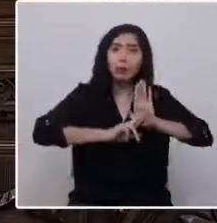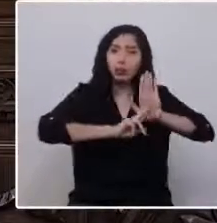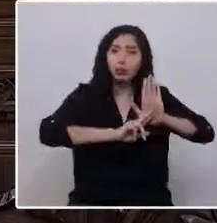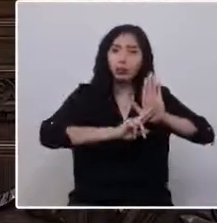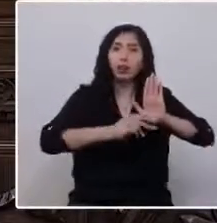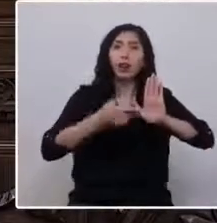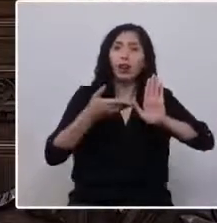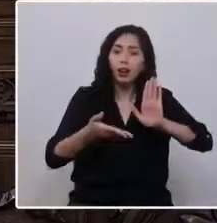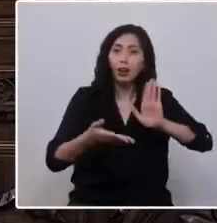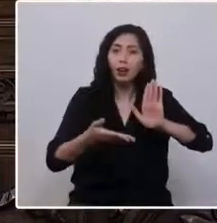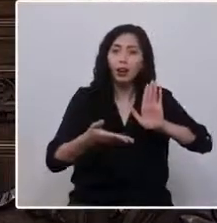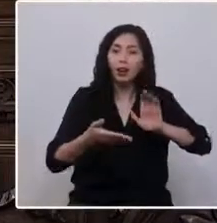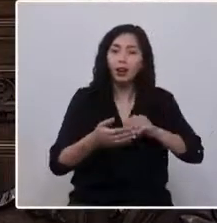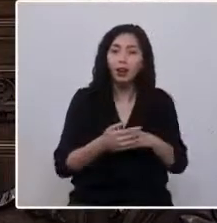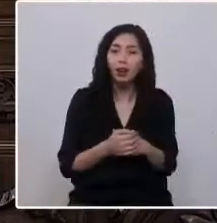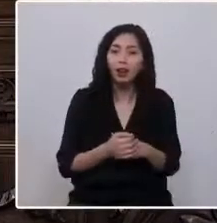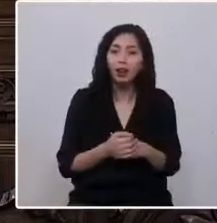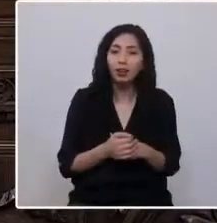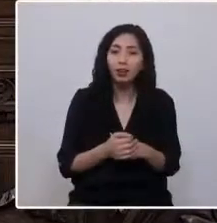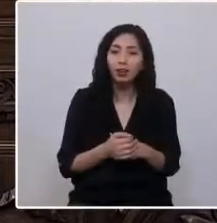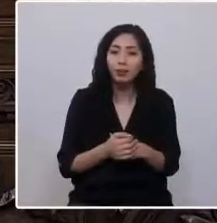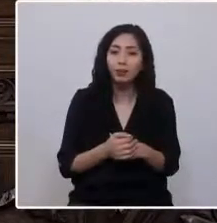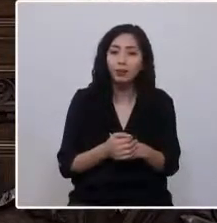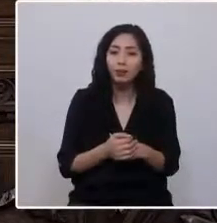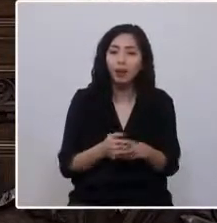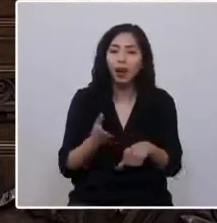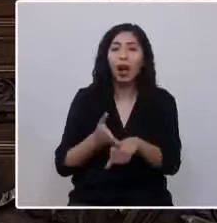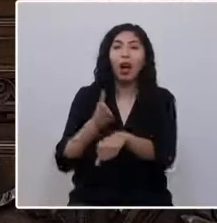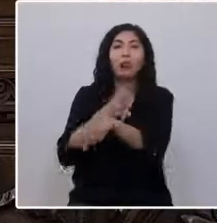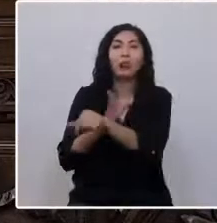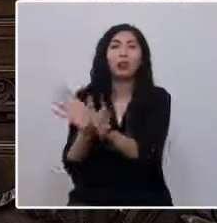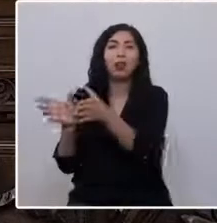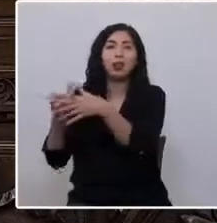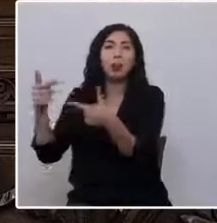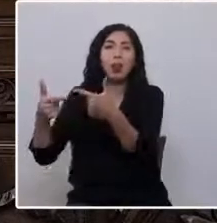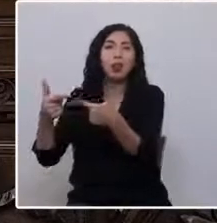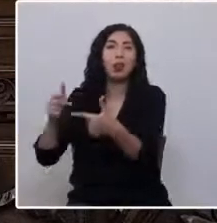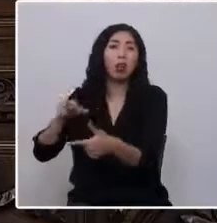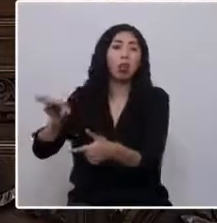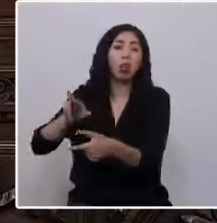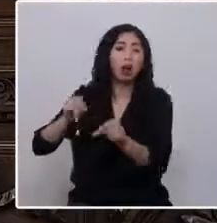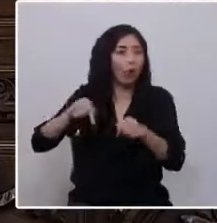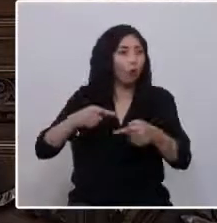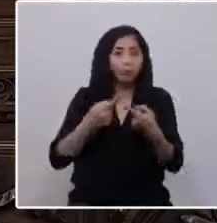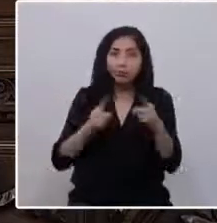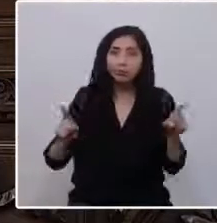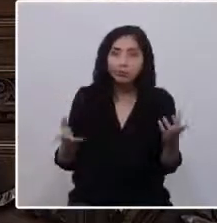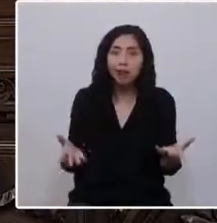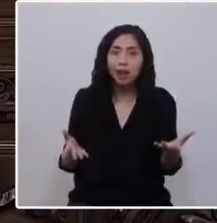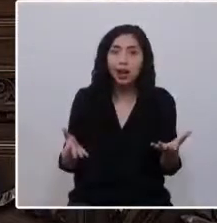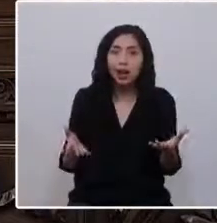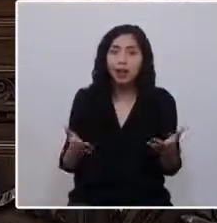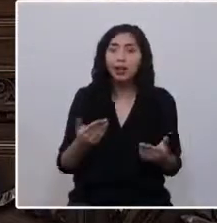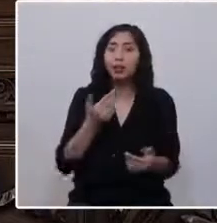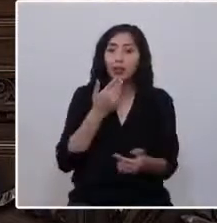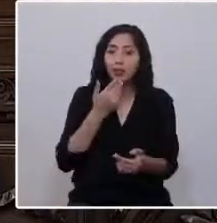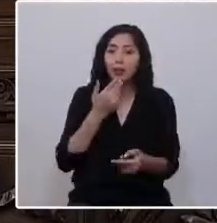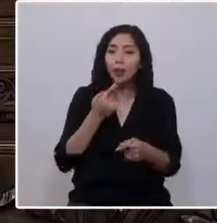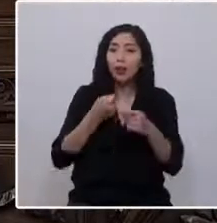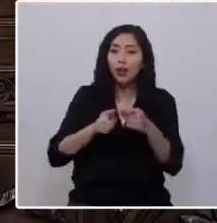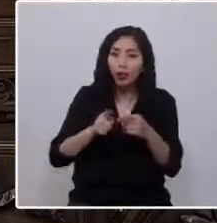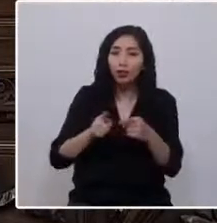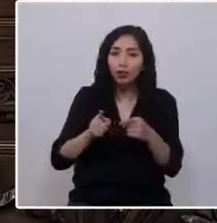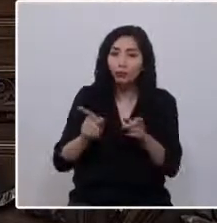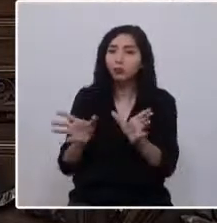plataforma de partidos ha sido y siempre presente en el ejercicio del poder y se suman otras expresiones de movimientos sociales